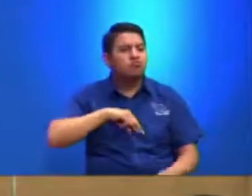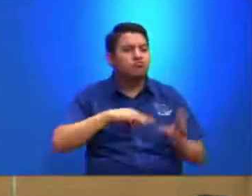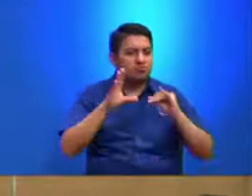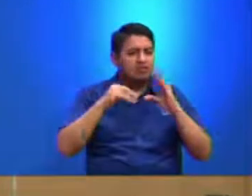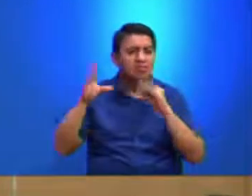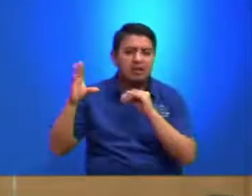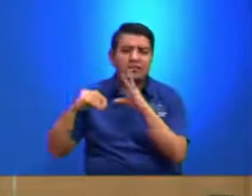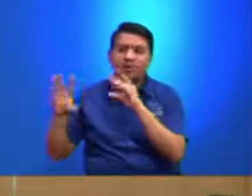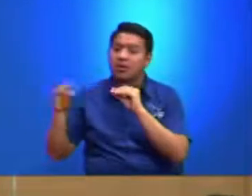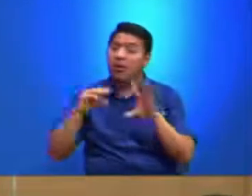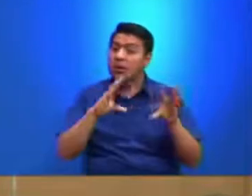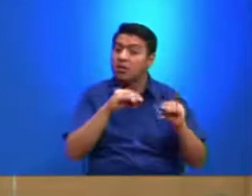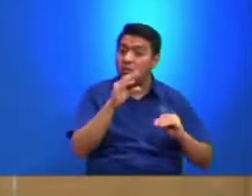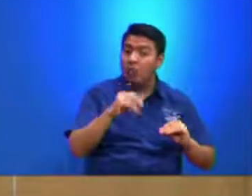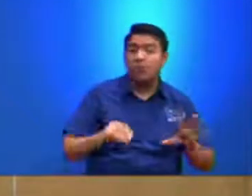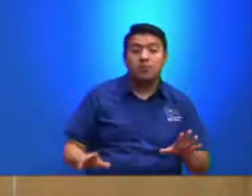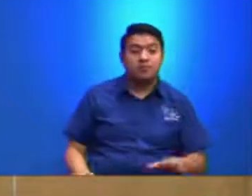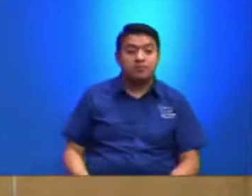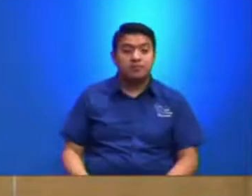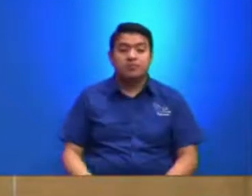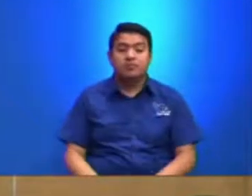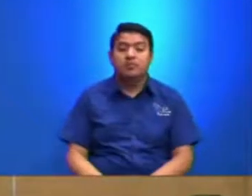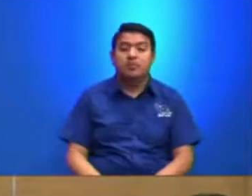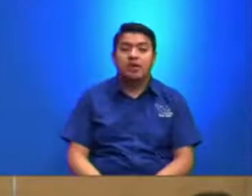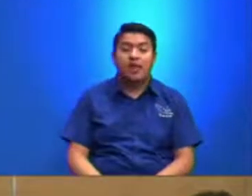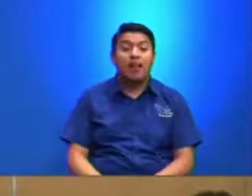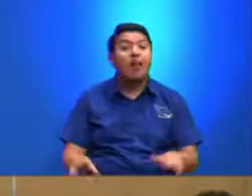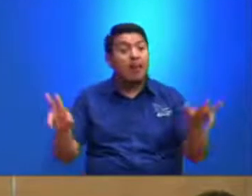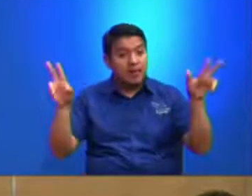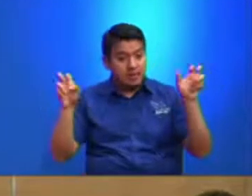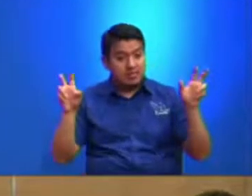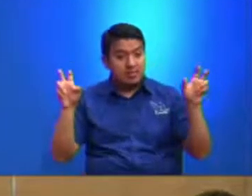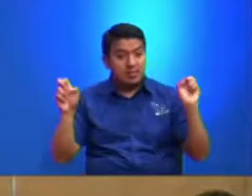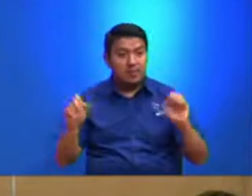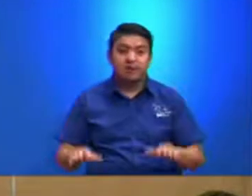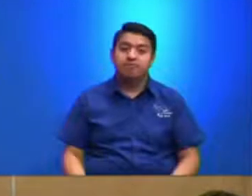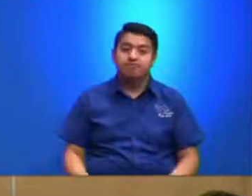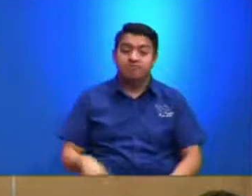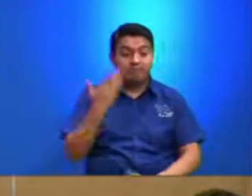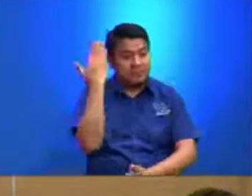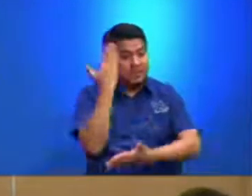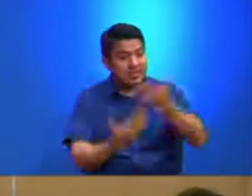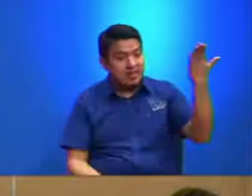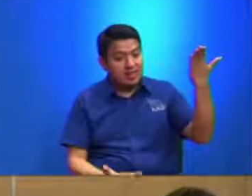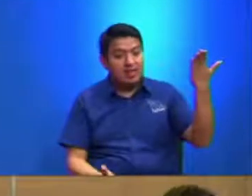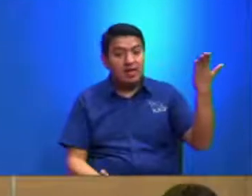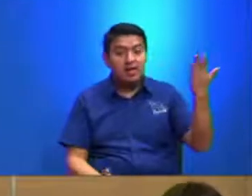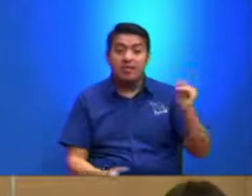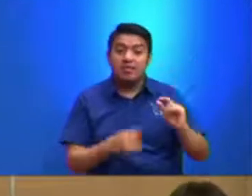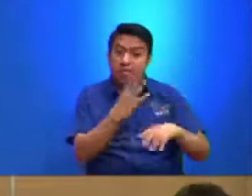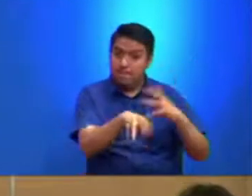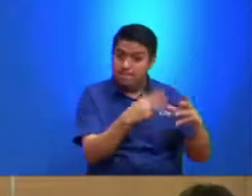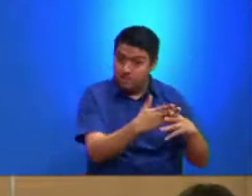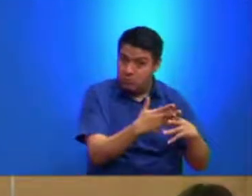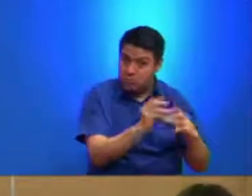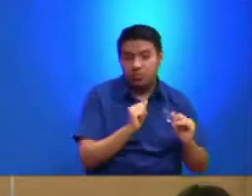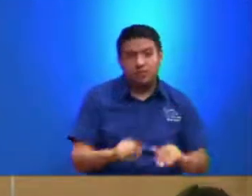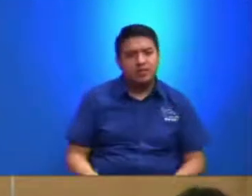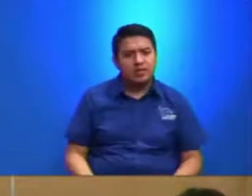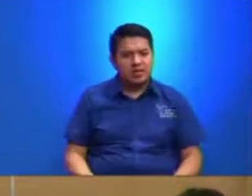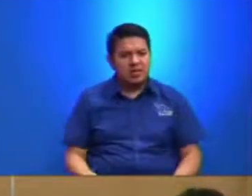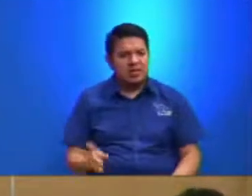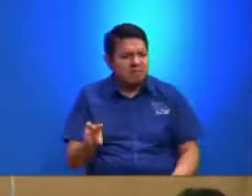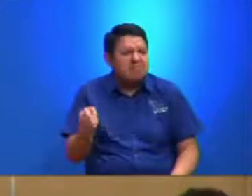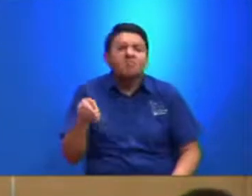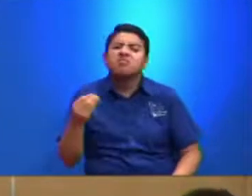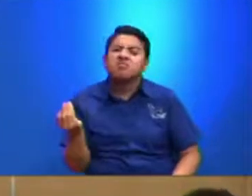Le hemos estado dando seguimiento a la temática de la salida de la tierra y las cosas que se deben de dar